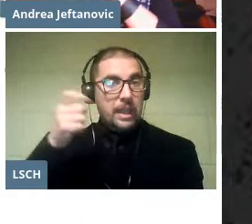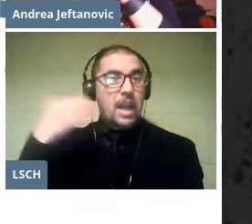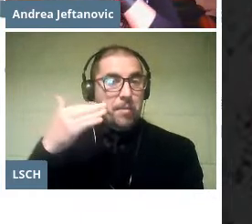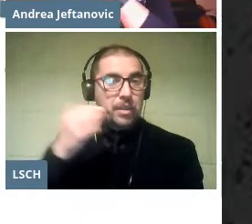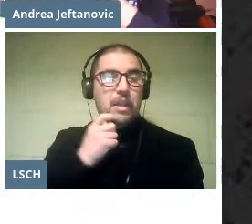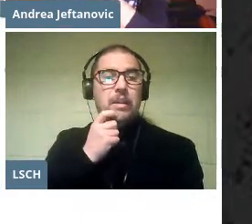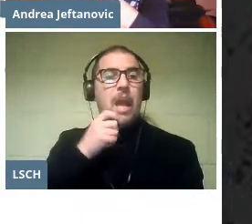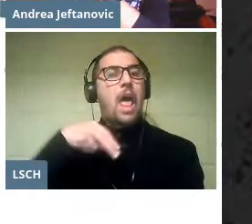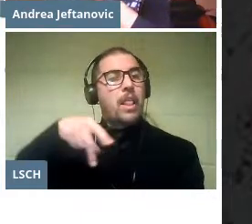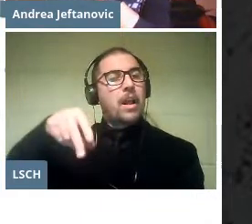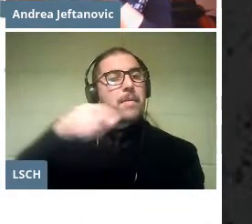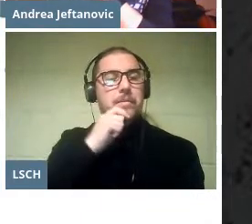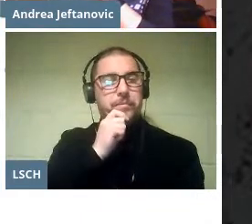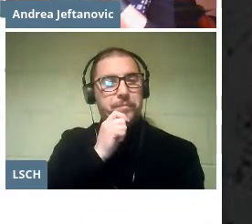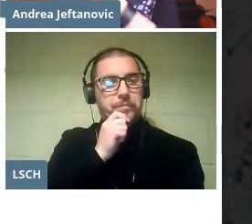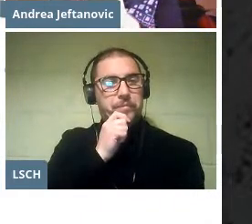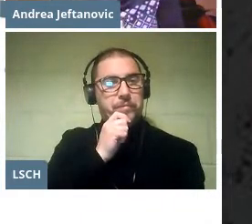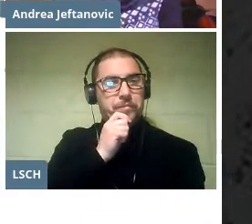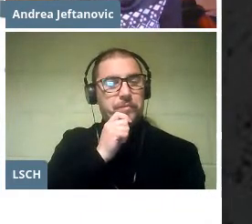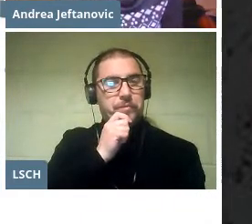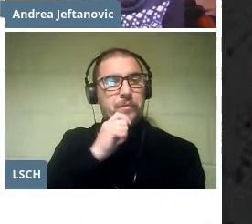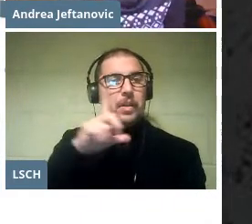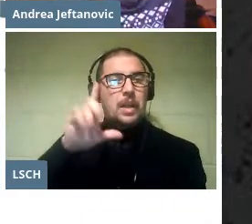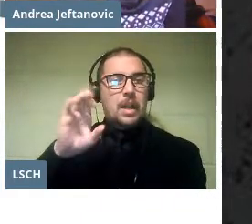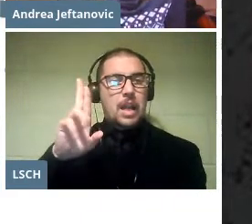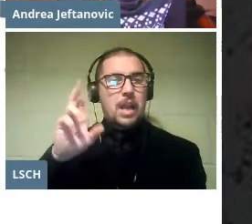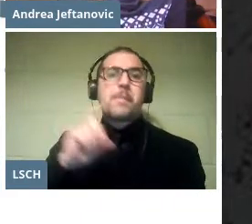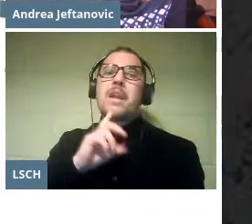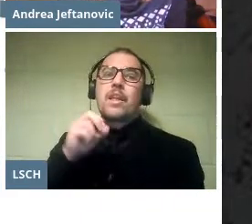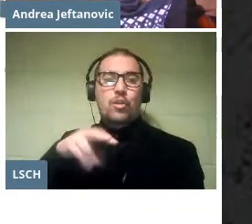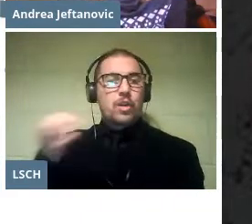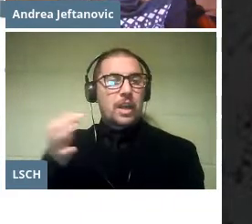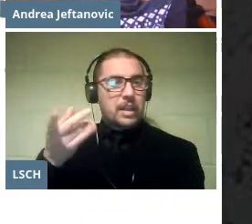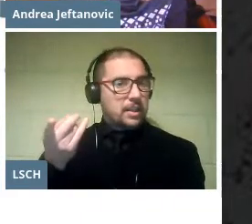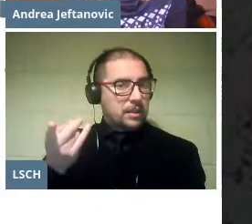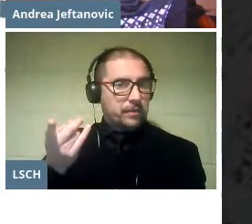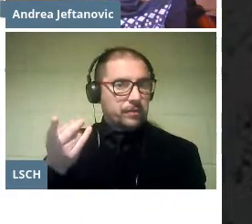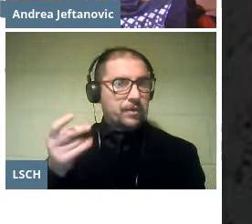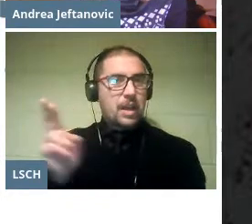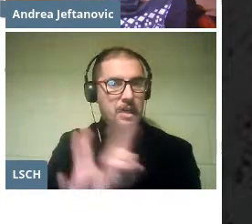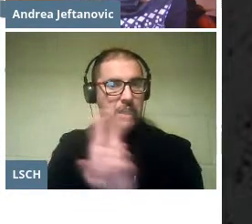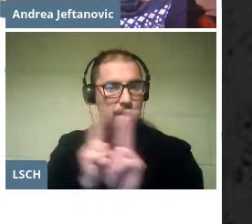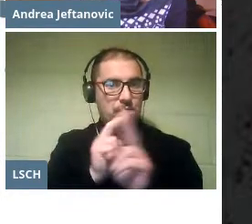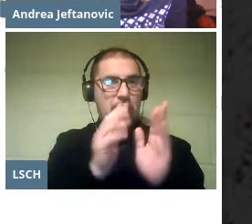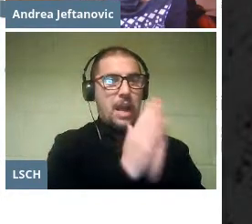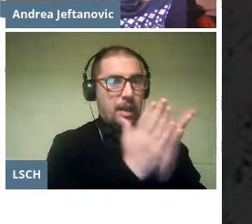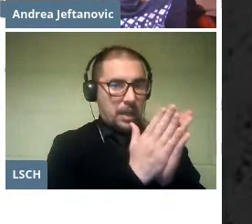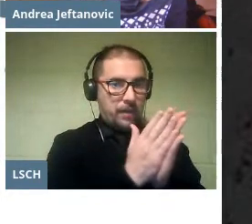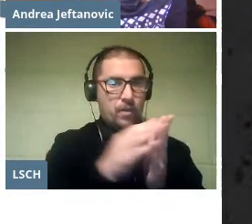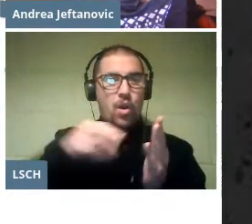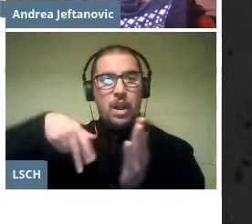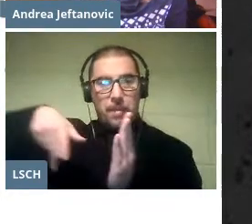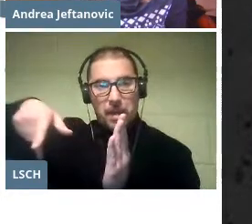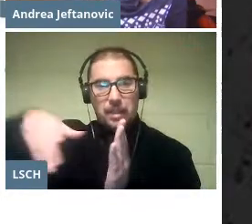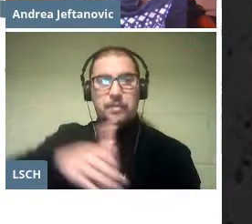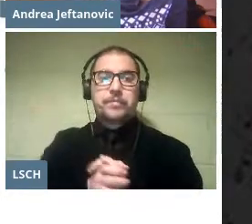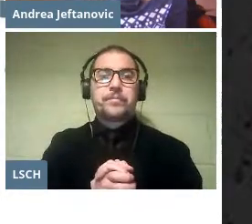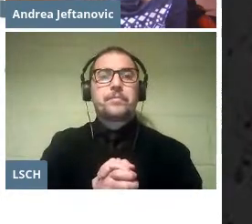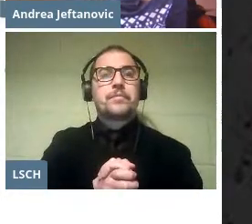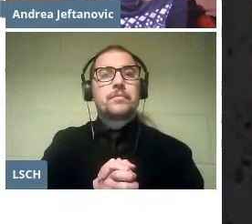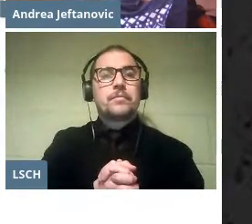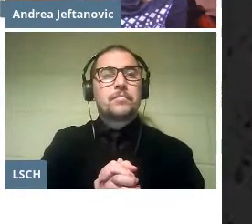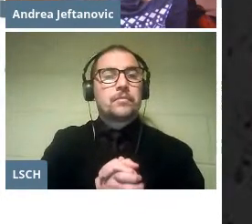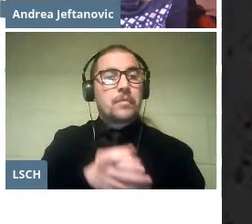el caminar que introduce Le Breton, que es la analogía entre libros y caminatas. Dice,